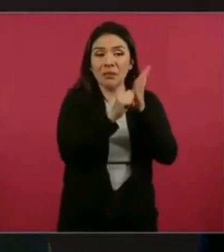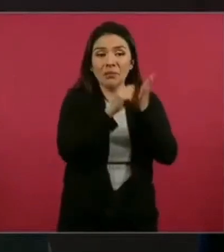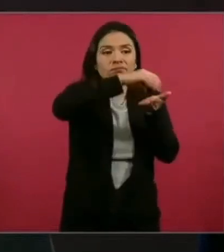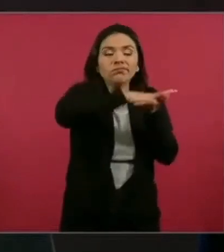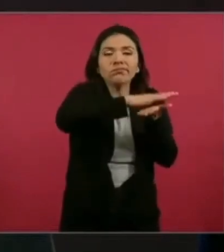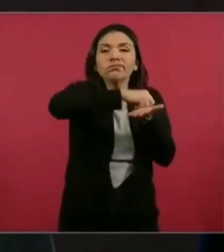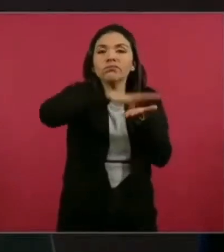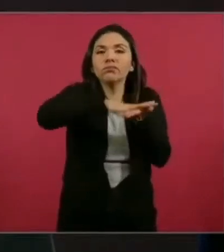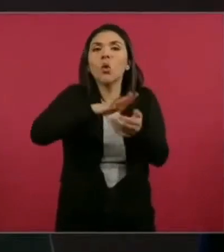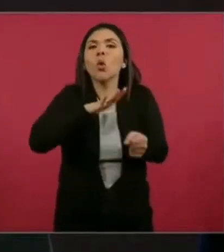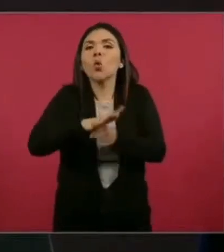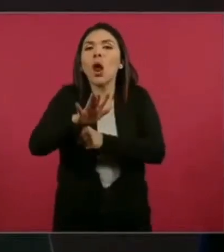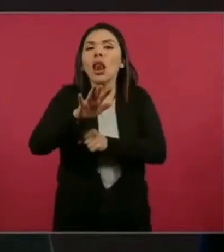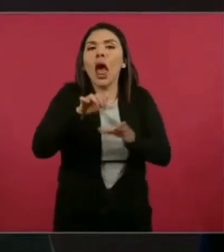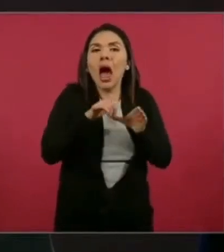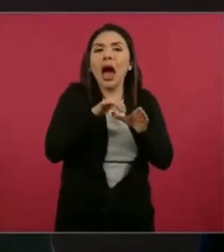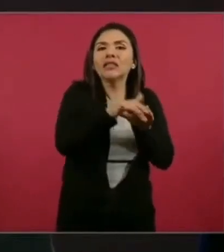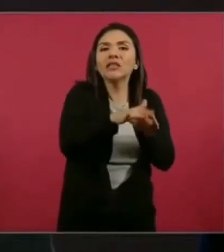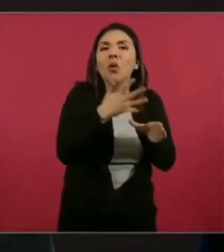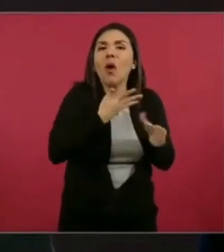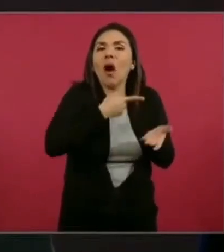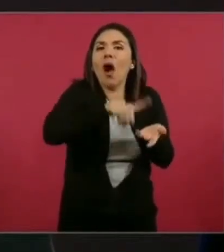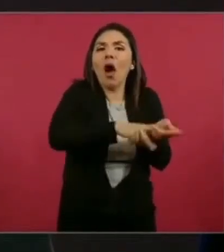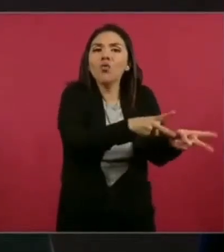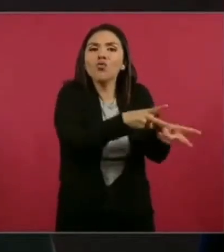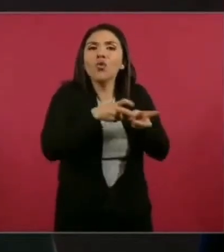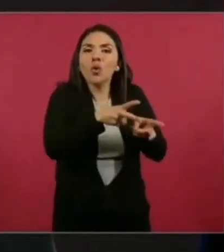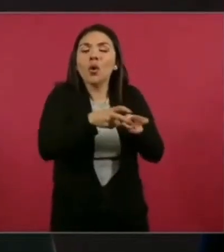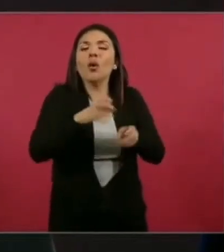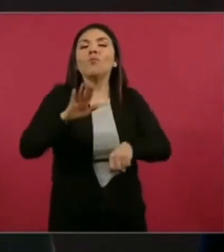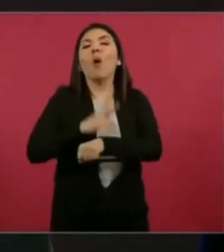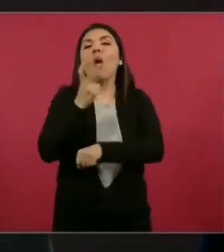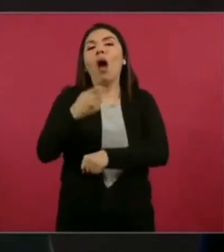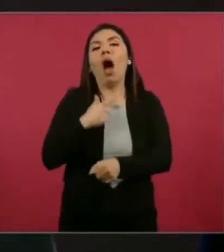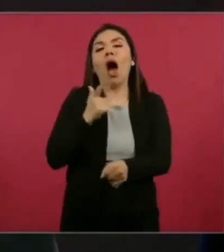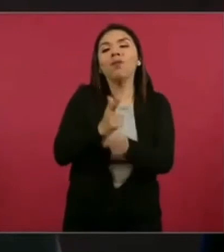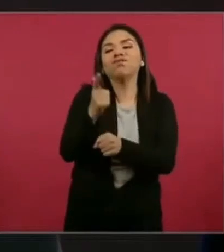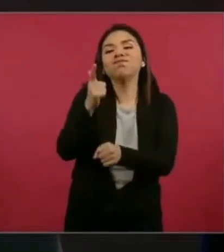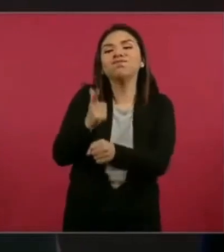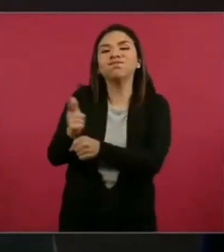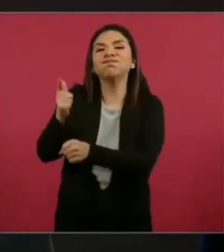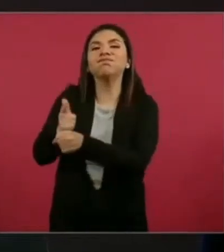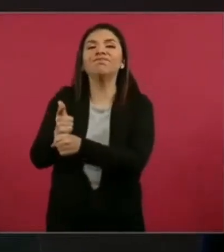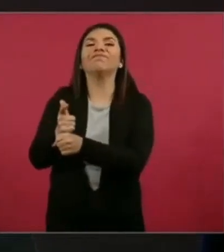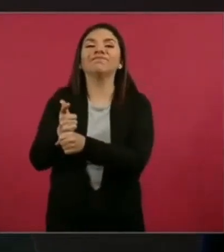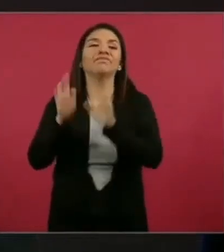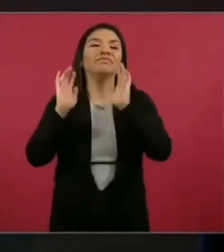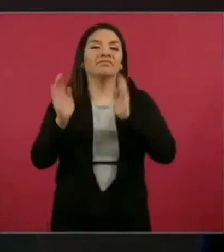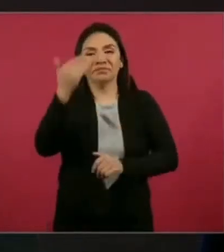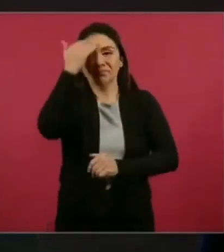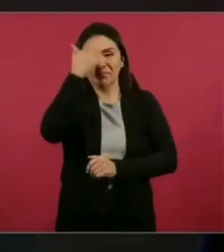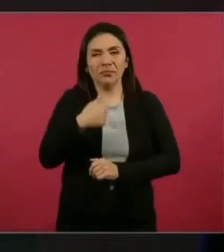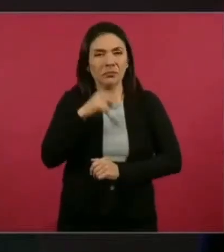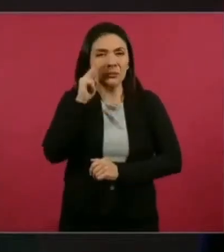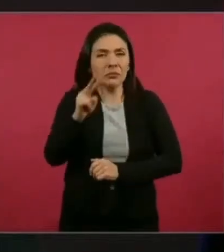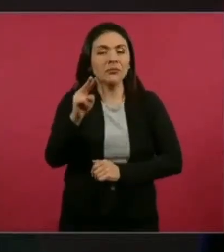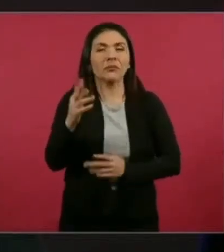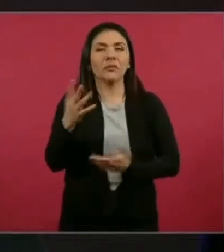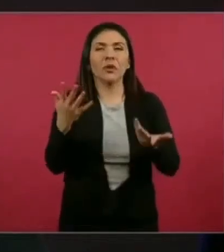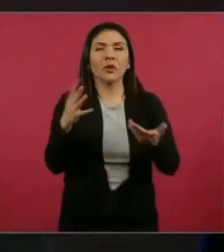que fueron sustraídos y con eso nos damos cuenta, también después de haber corrido todas